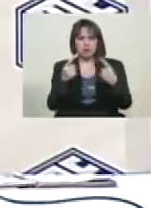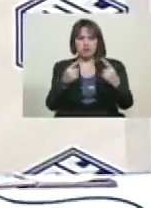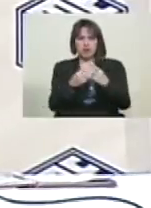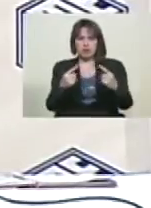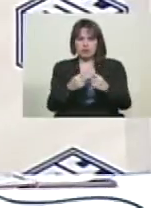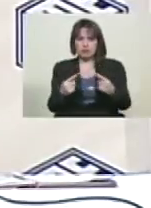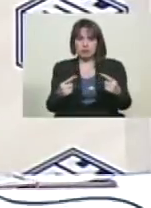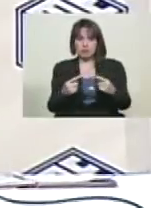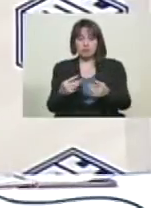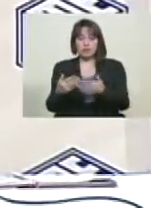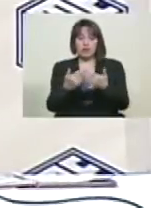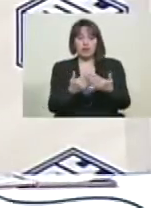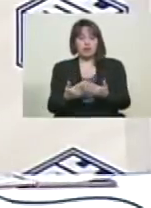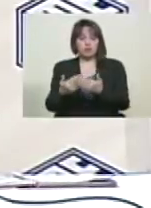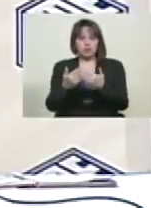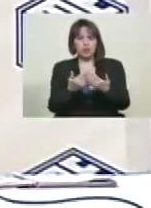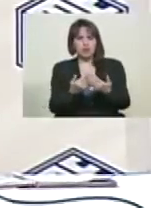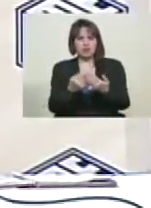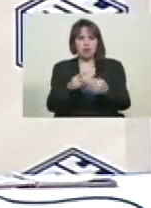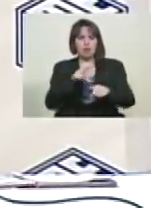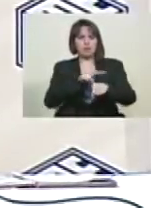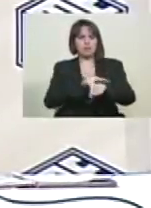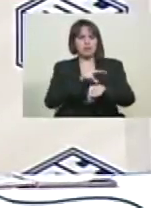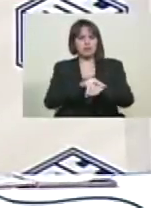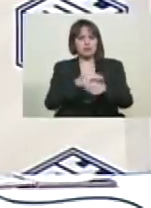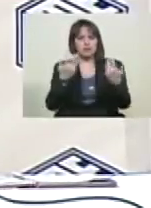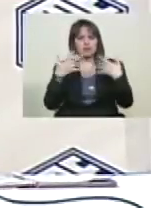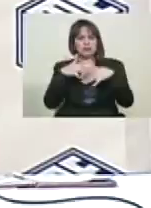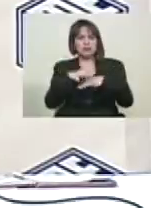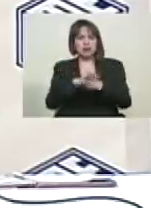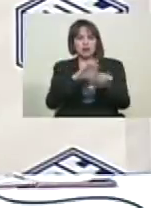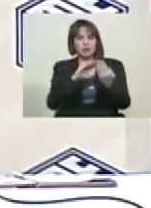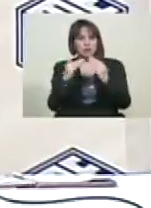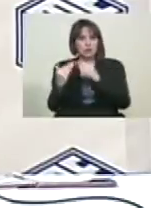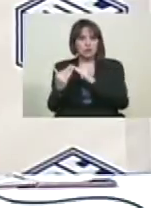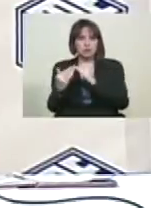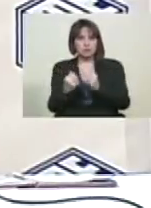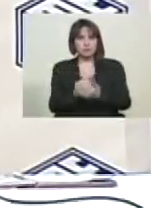voceros estudiantes de Medicina Integral Comunitaria,